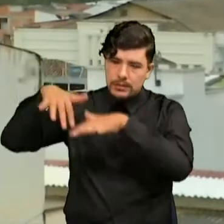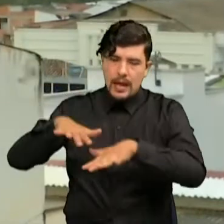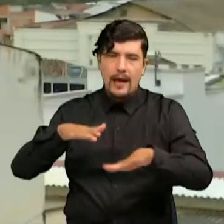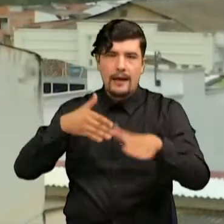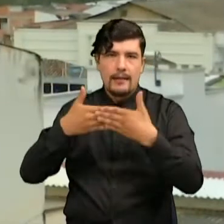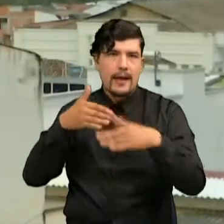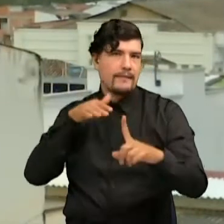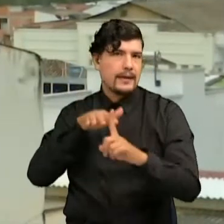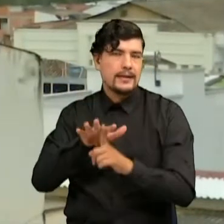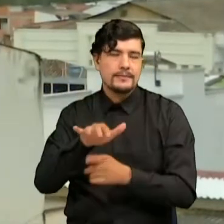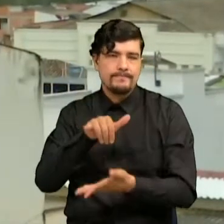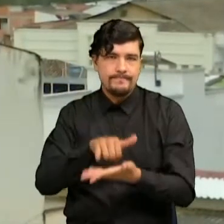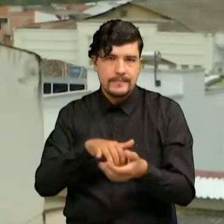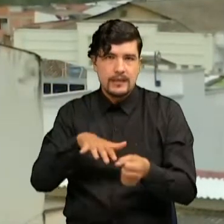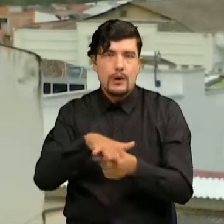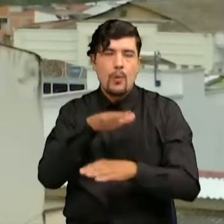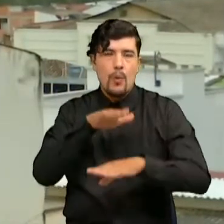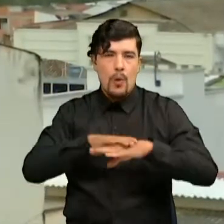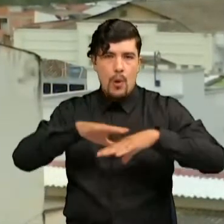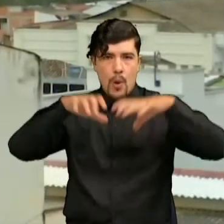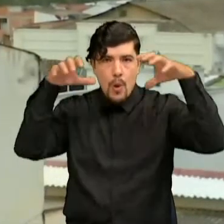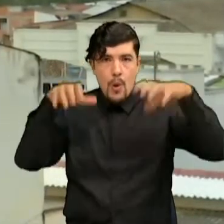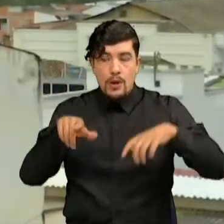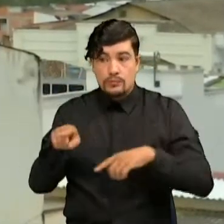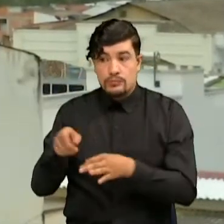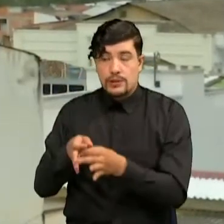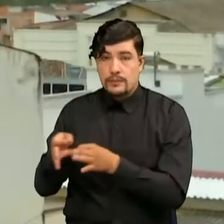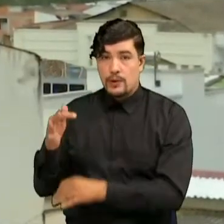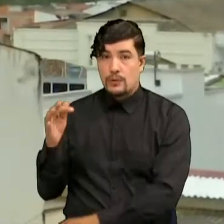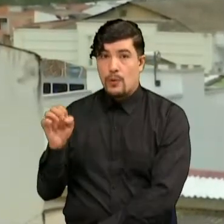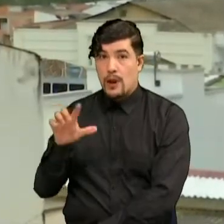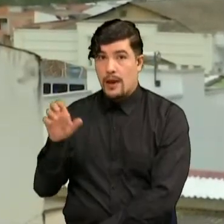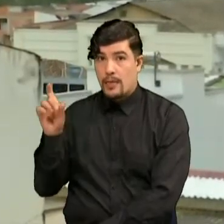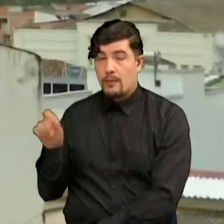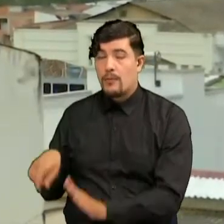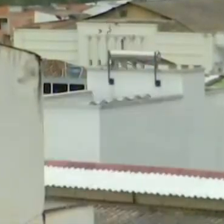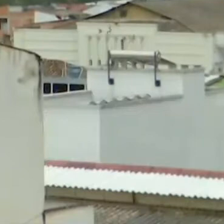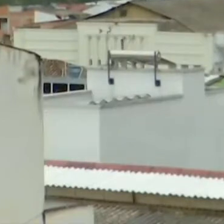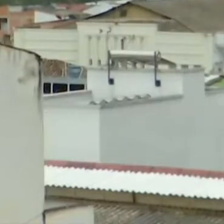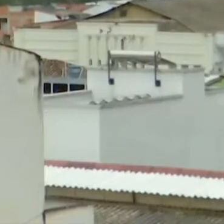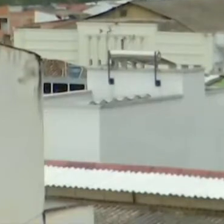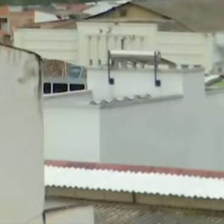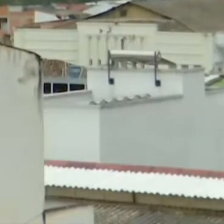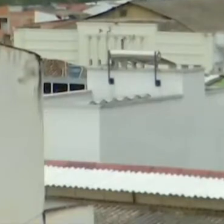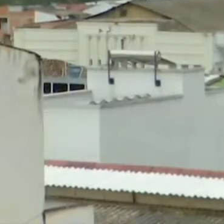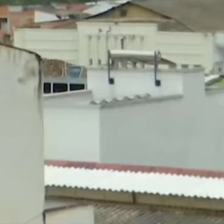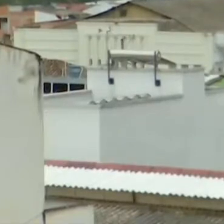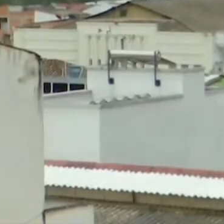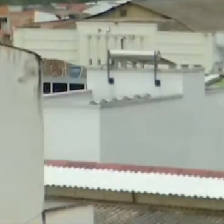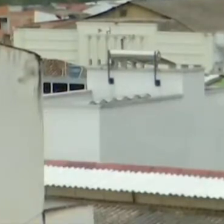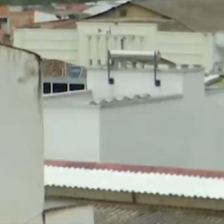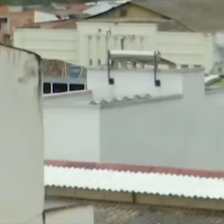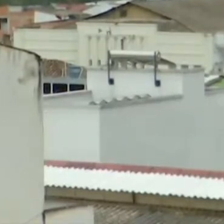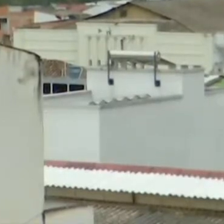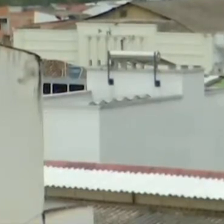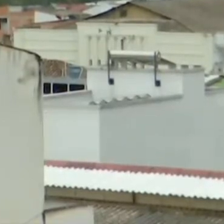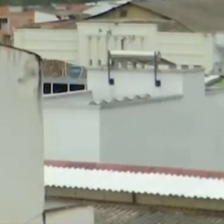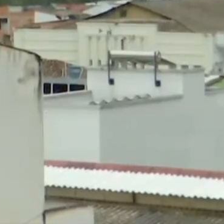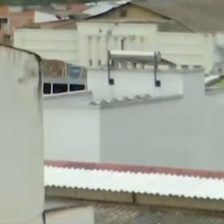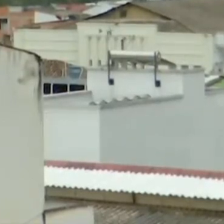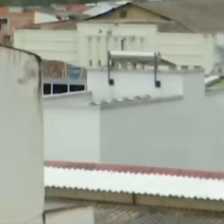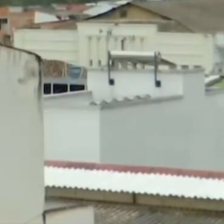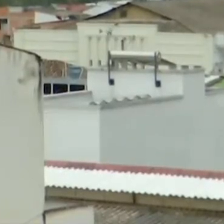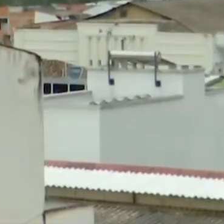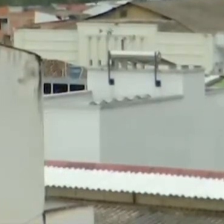está la información que se registra de última hora en el municipio de toledo vamos a estar muy pendientes precisamente de los últimos hechos que puedan suceder con el